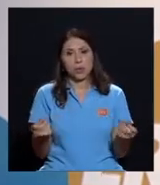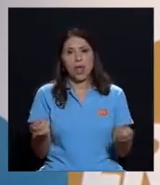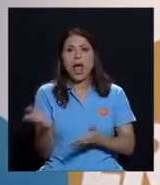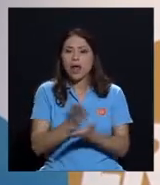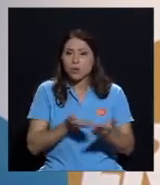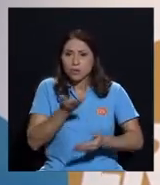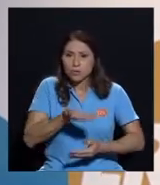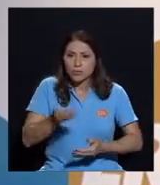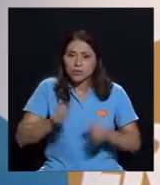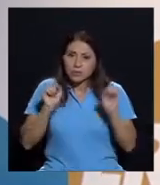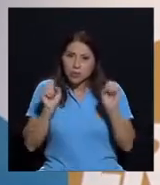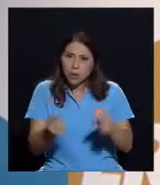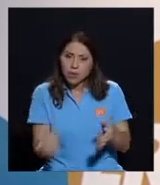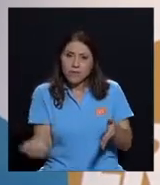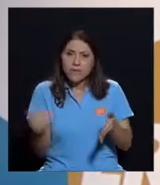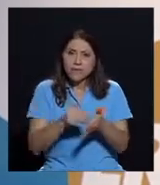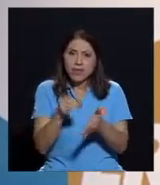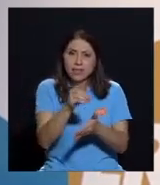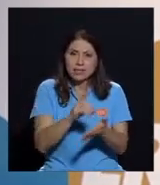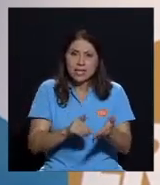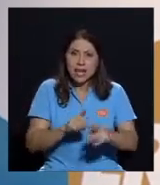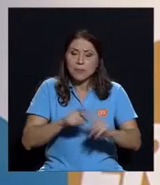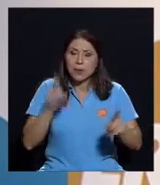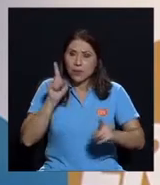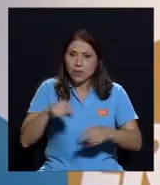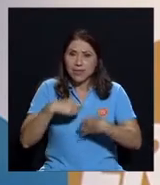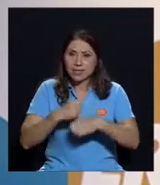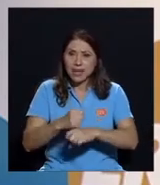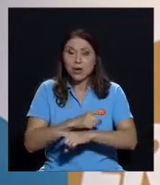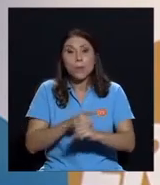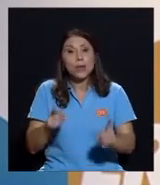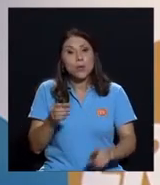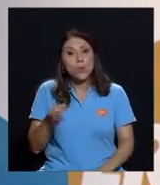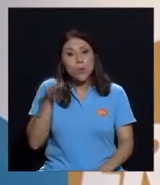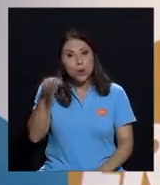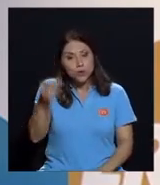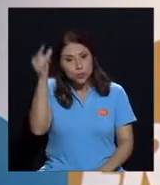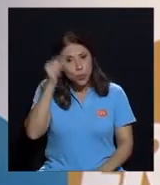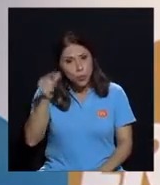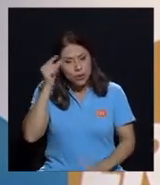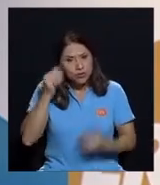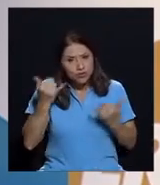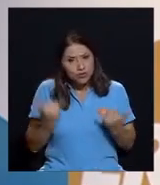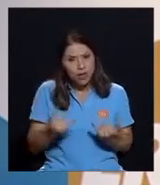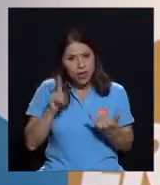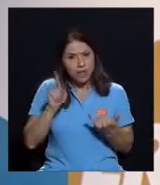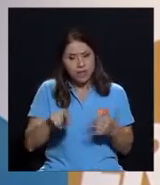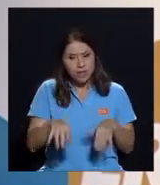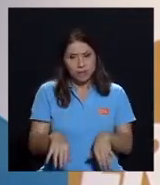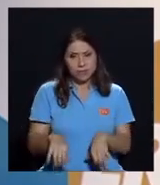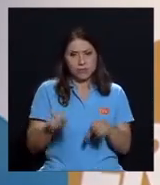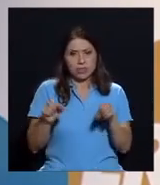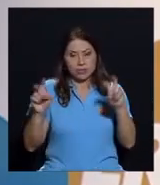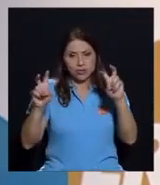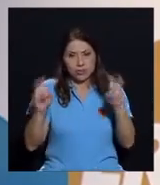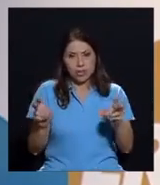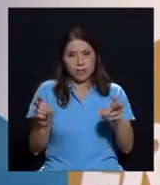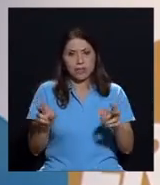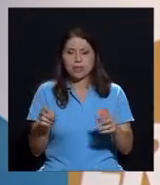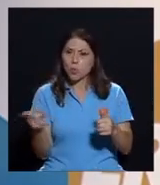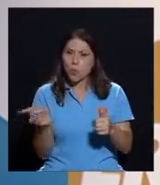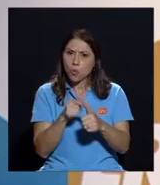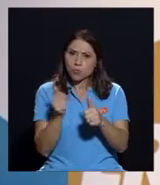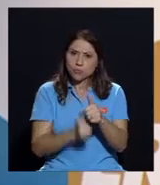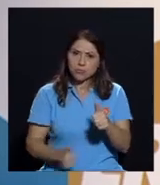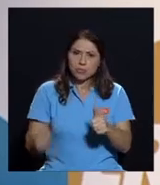pueden rediseñar y hay que hacerlo pero un próximo gobierno de manera inmediata debe asumir como prioridad estos temas y la forma de hacerlos